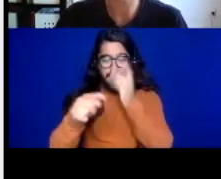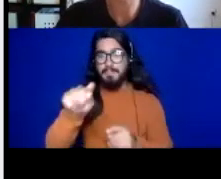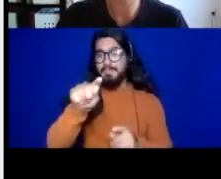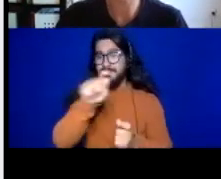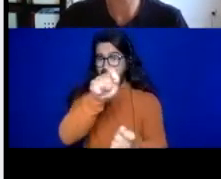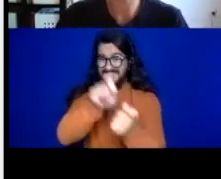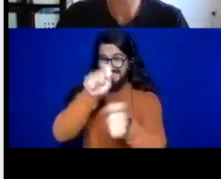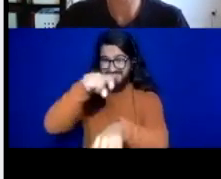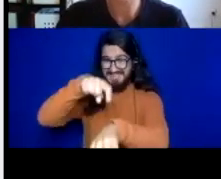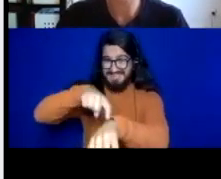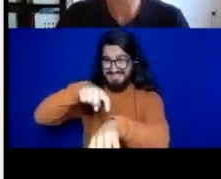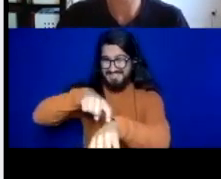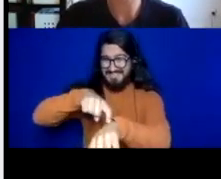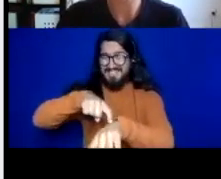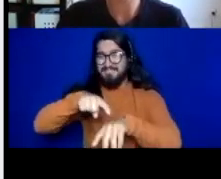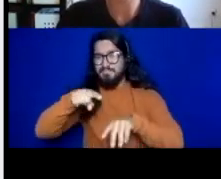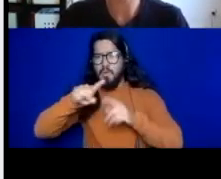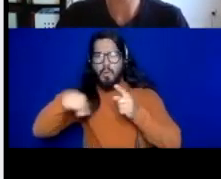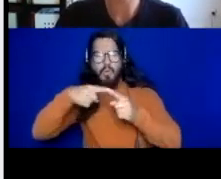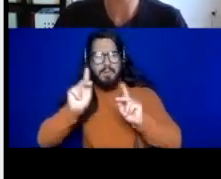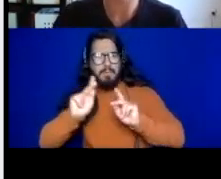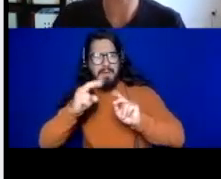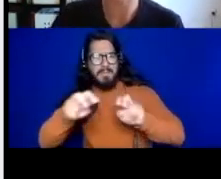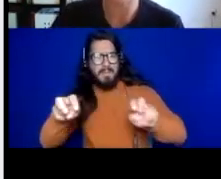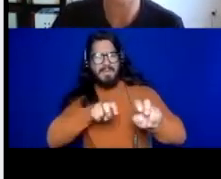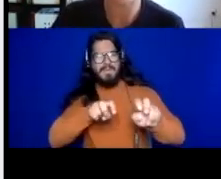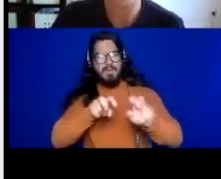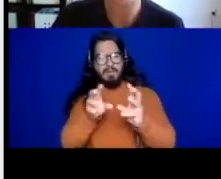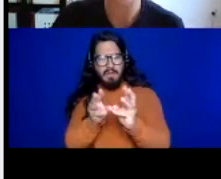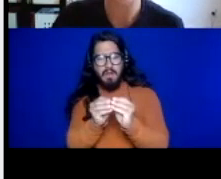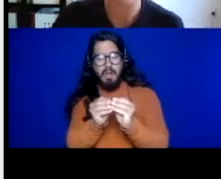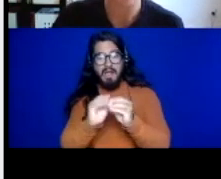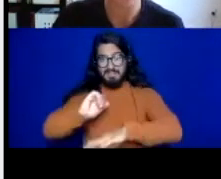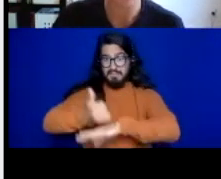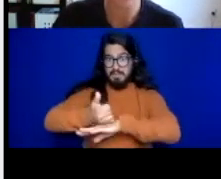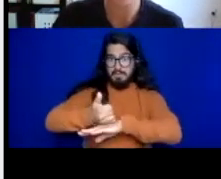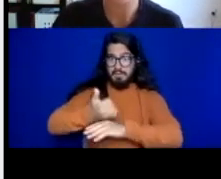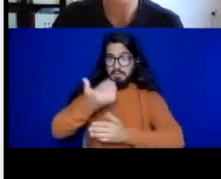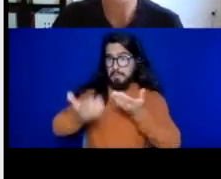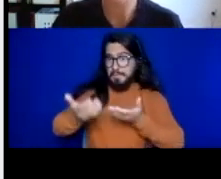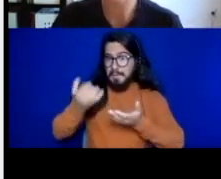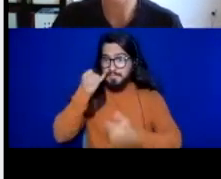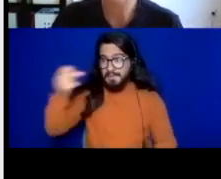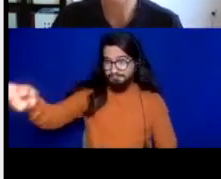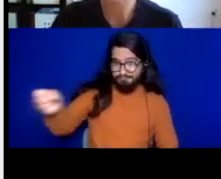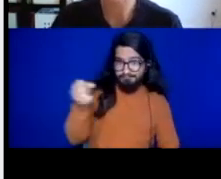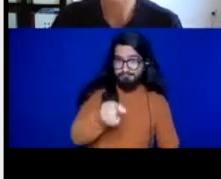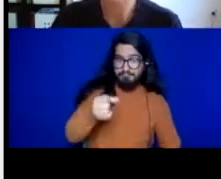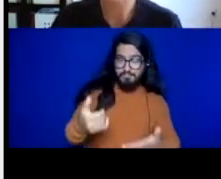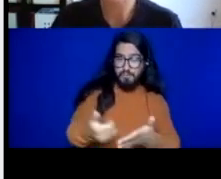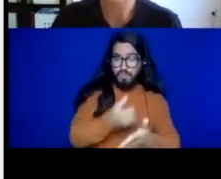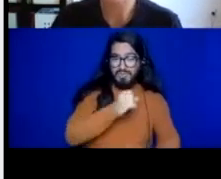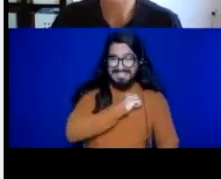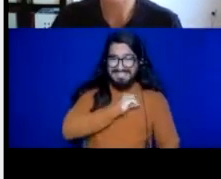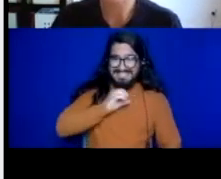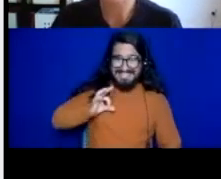hay momentos específicos donde todo el mundo se reúne y hablan estas cosas. Es cuando, por ejemplo, cuando